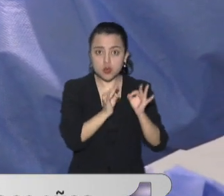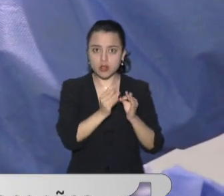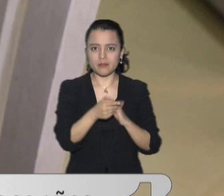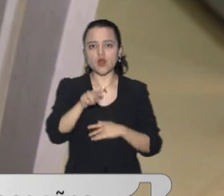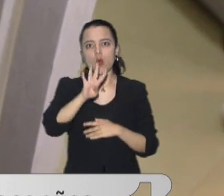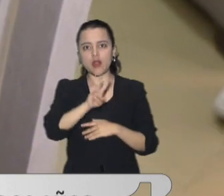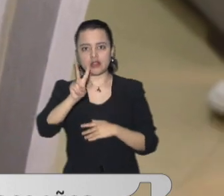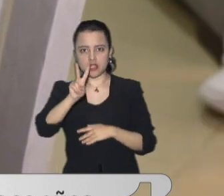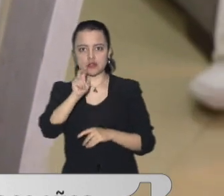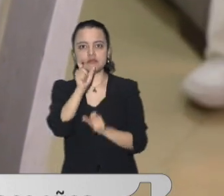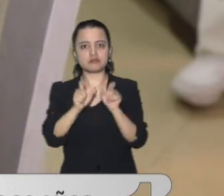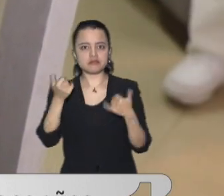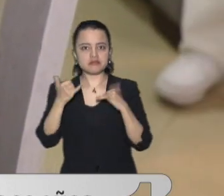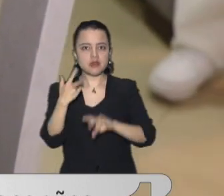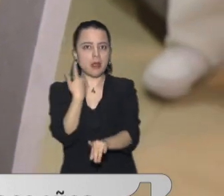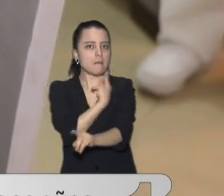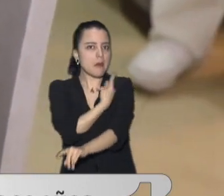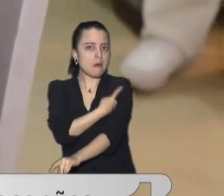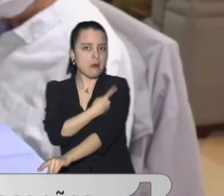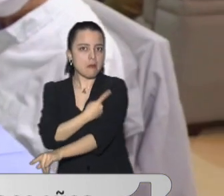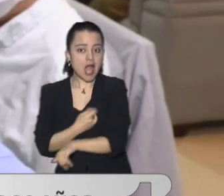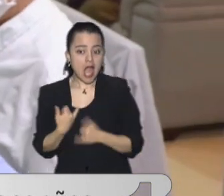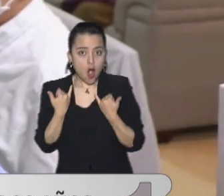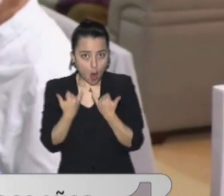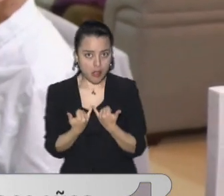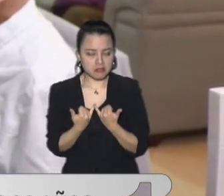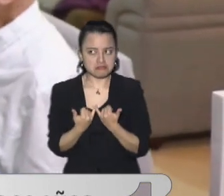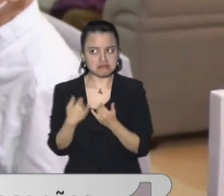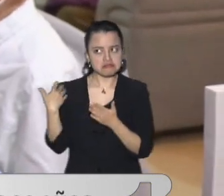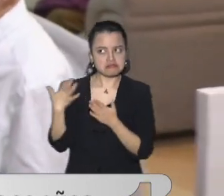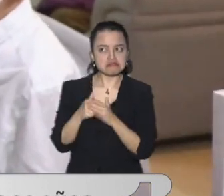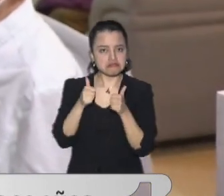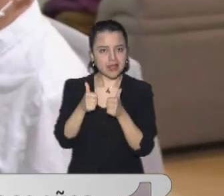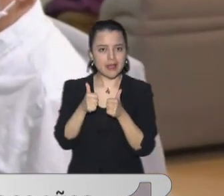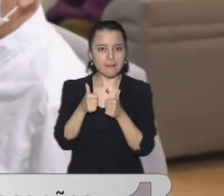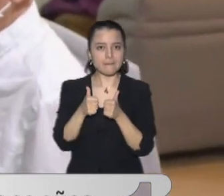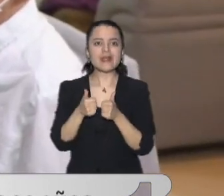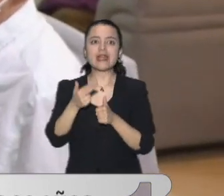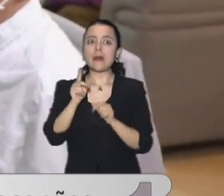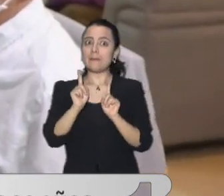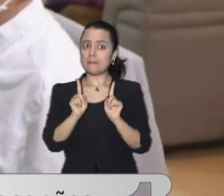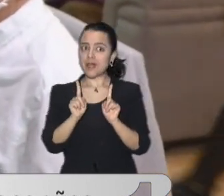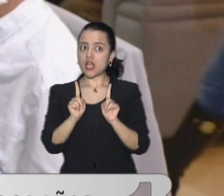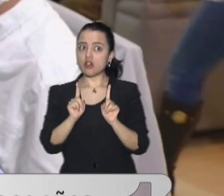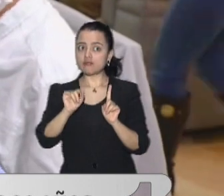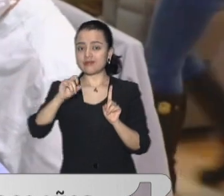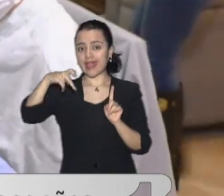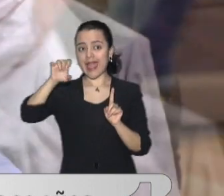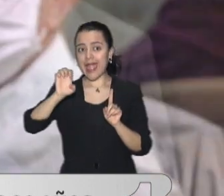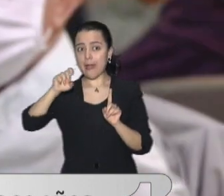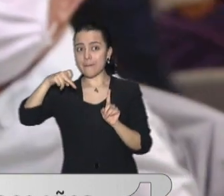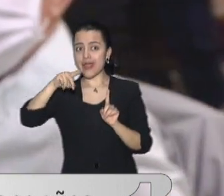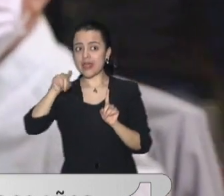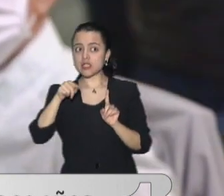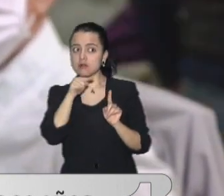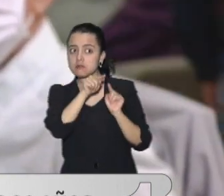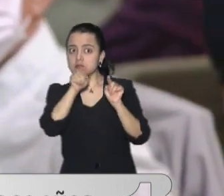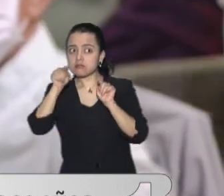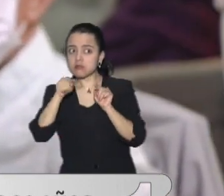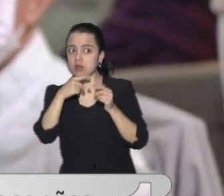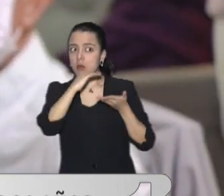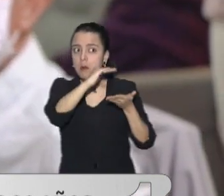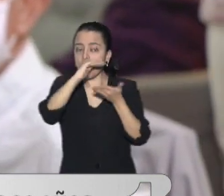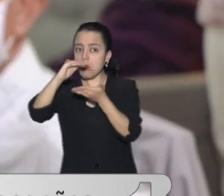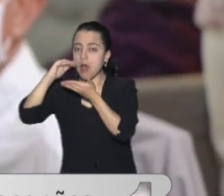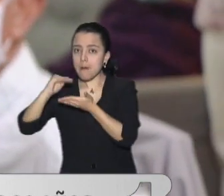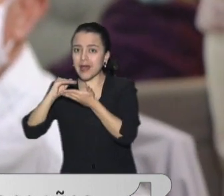42 los adultos mayores los que van vacunados hasta el momento. Sin embargo, a través de 4 EPS se va a hacer la distribución de 8.000